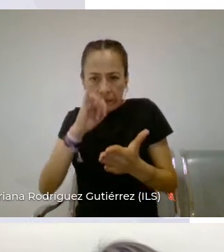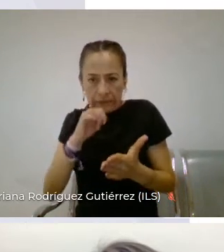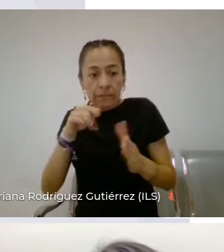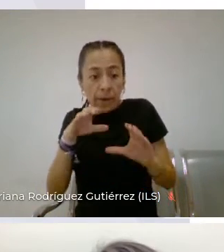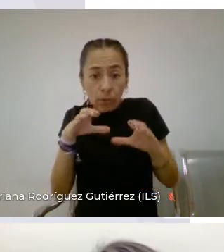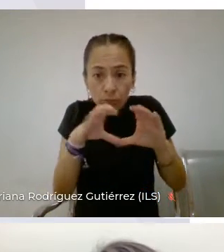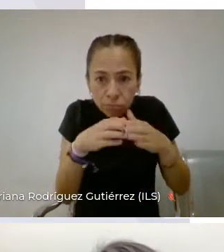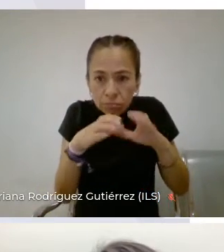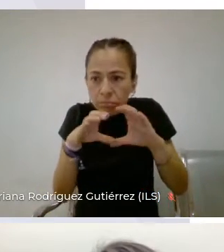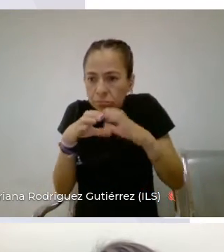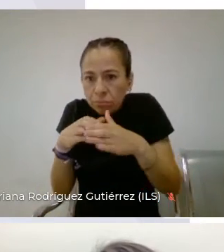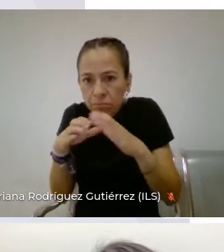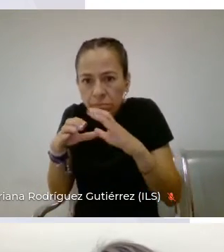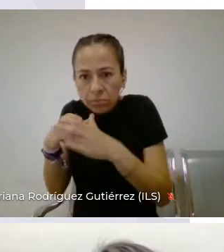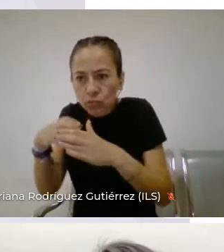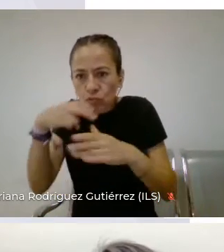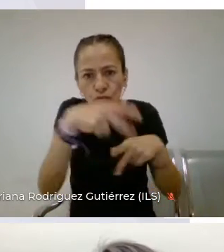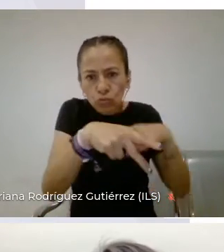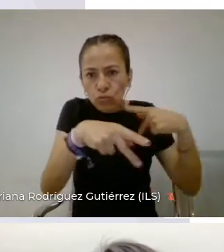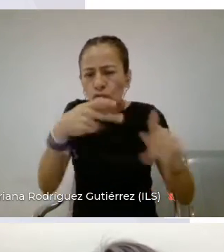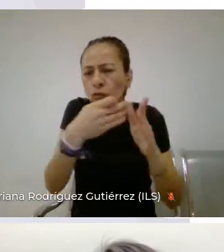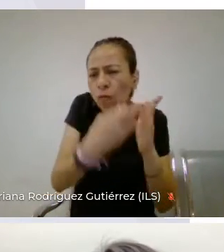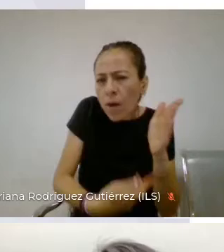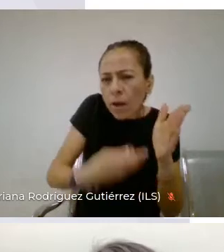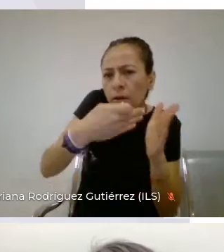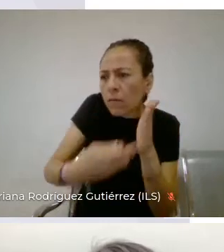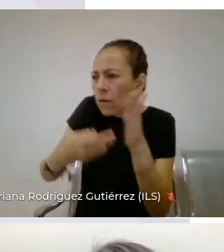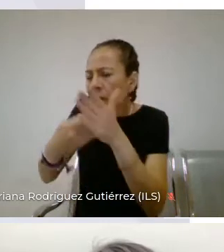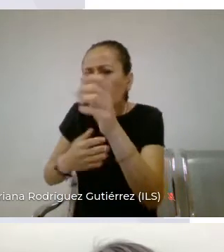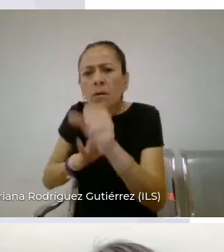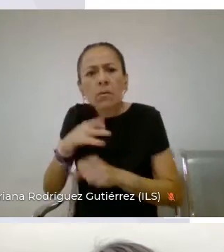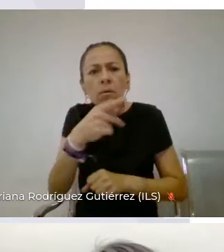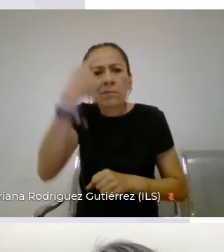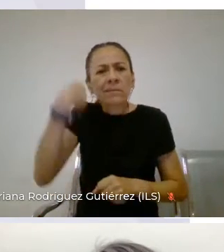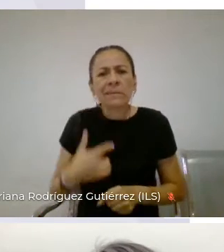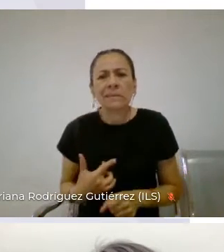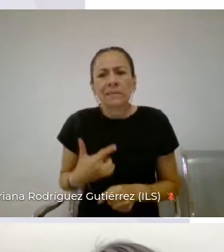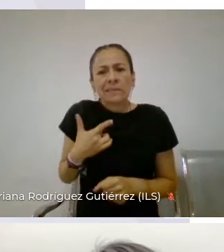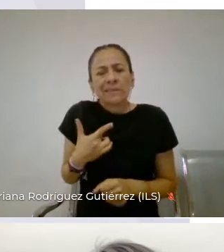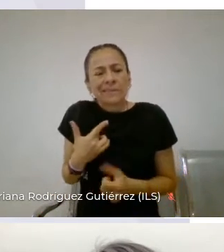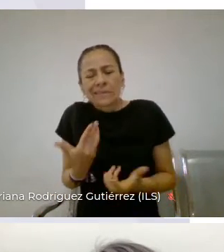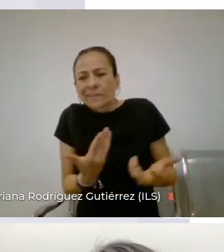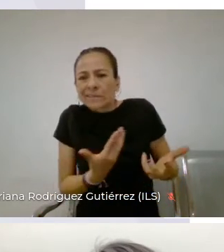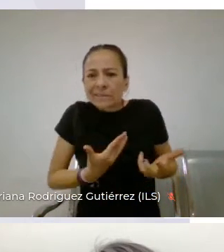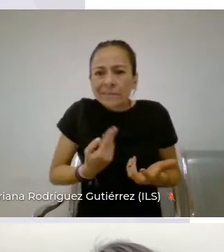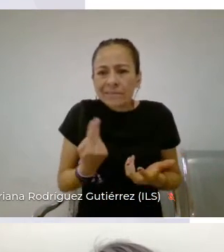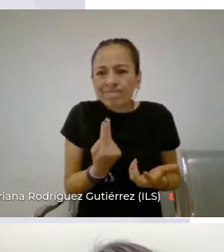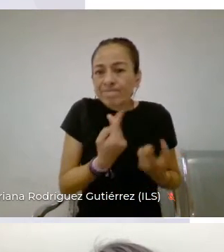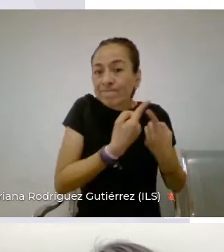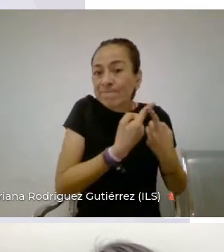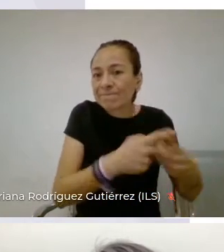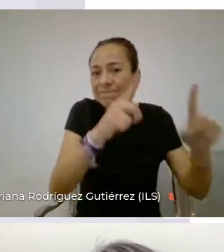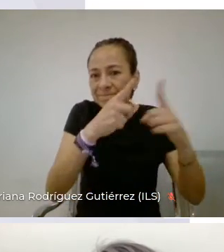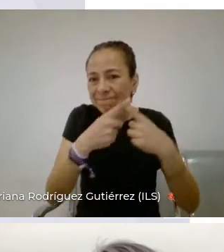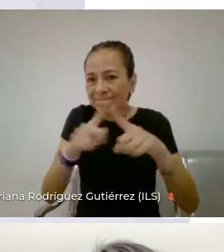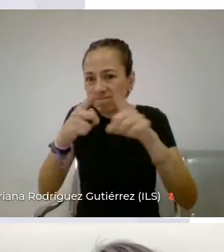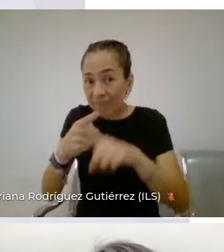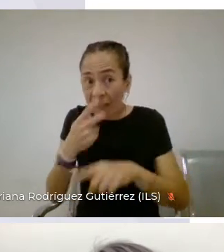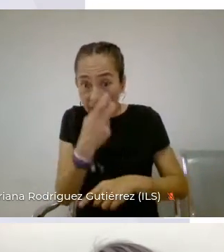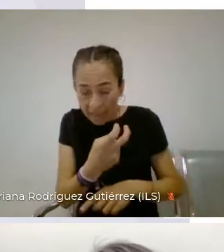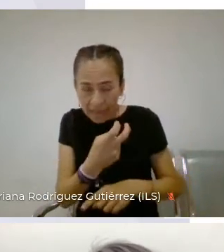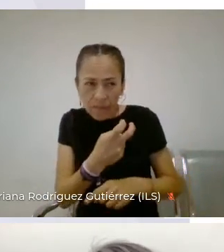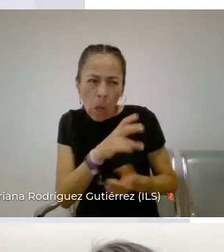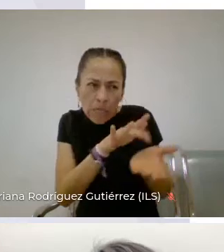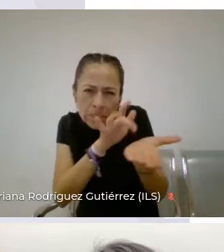representa unas necesidades o unos propósitos, digamos, diferentes. registrar esto, convertir eso en